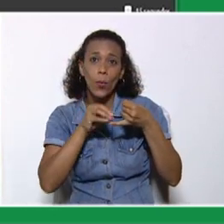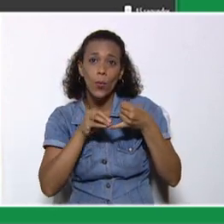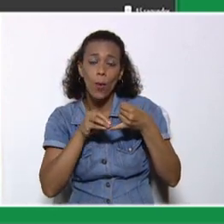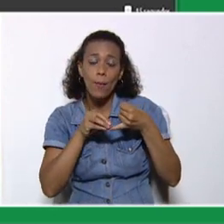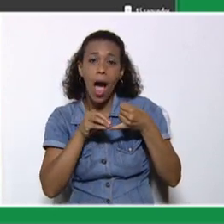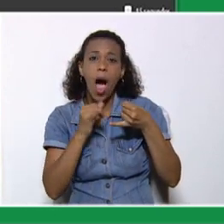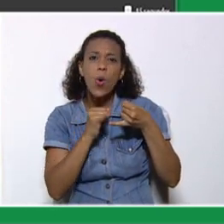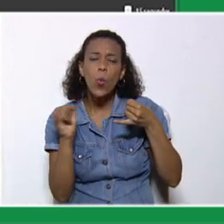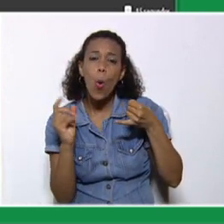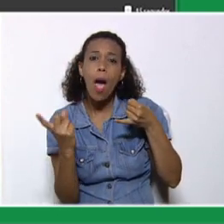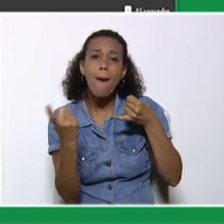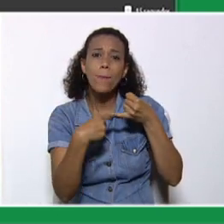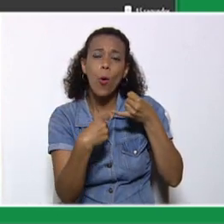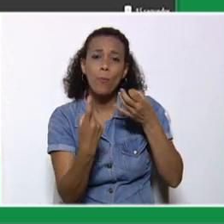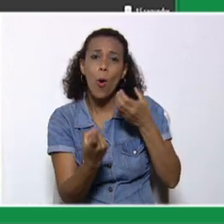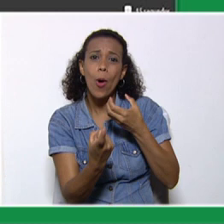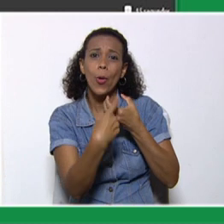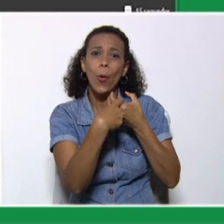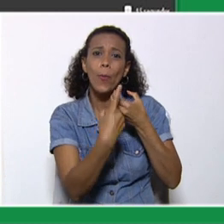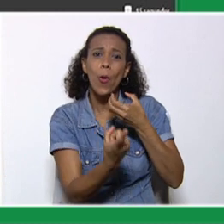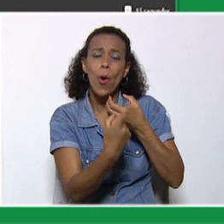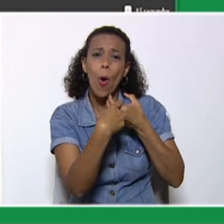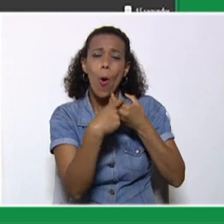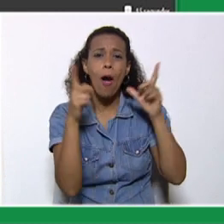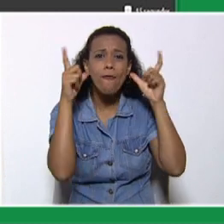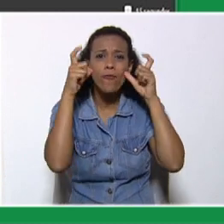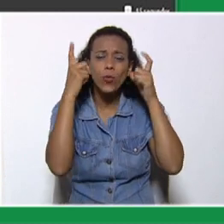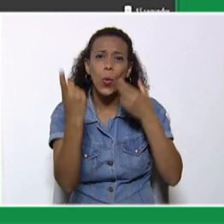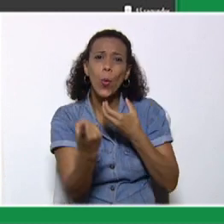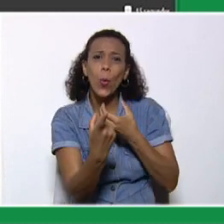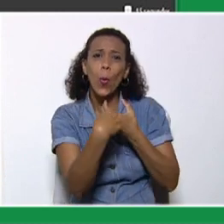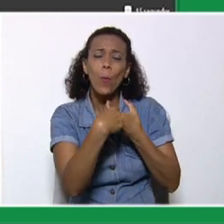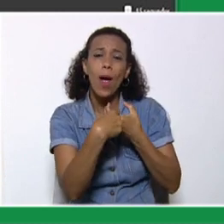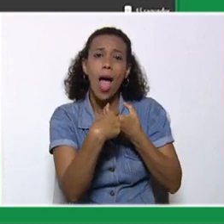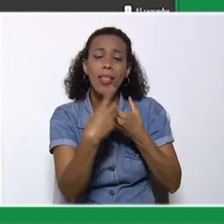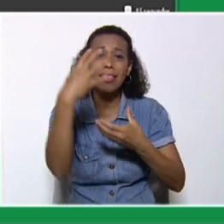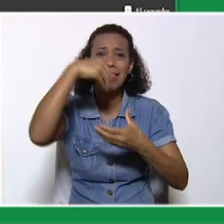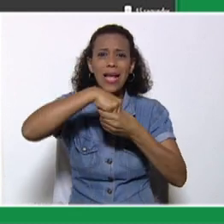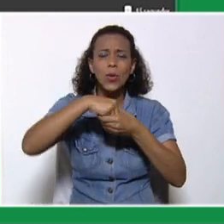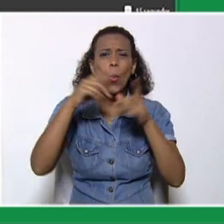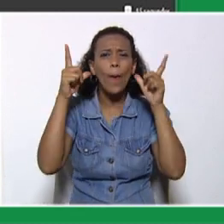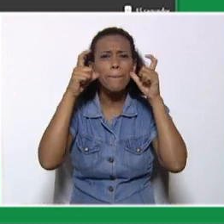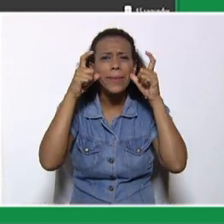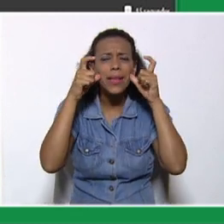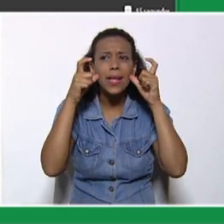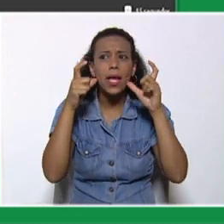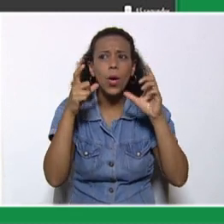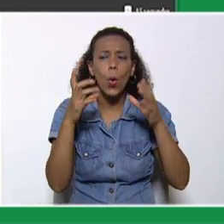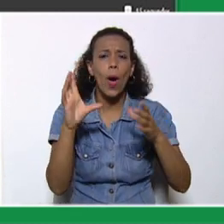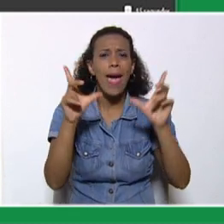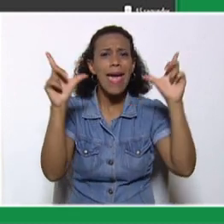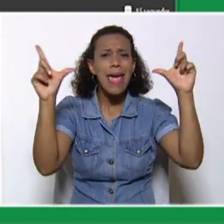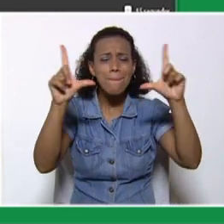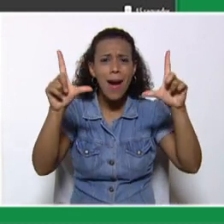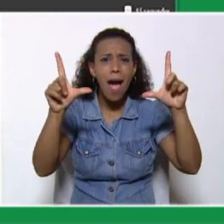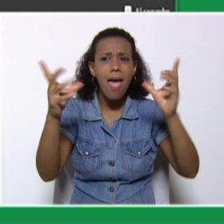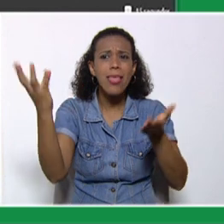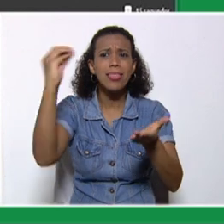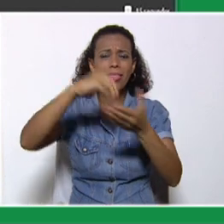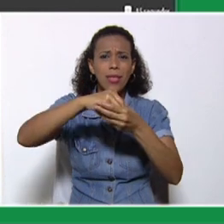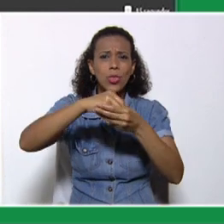¿Cómo nosotros podemos incorporar una imagen dentro de un video? Le damos